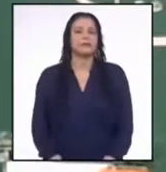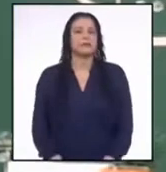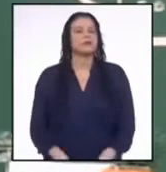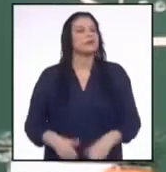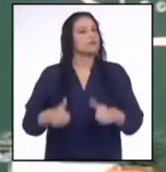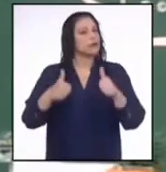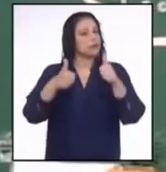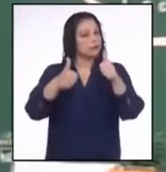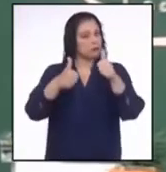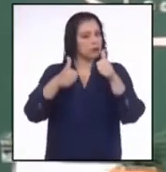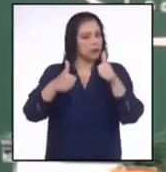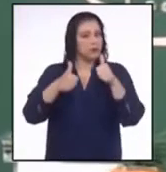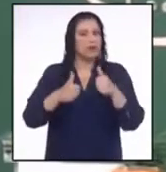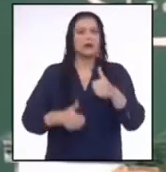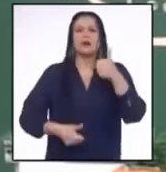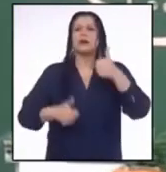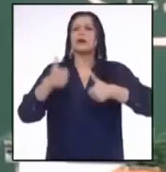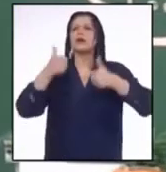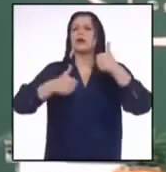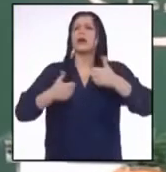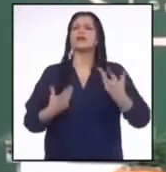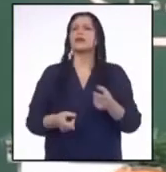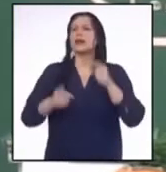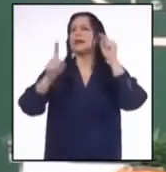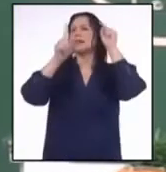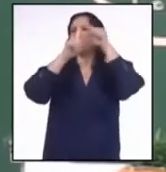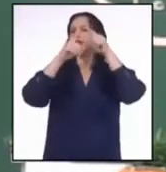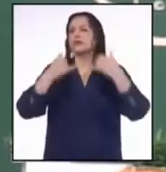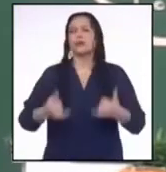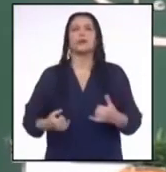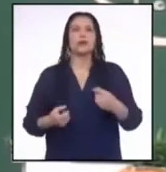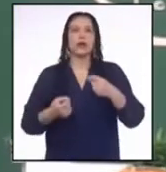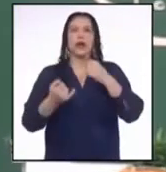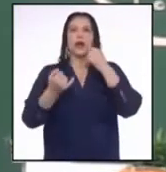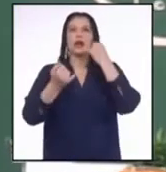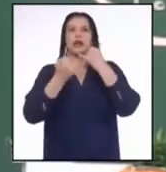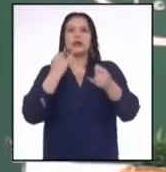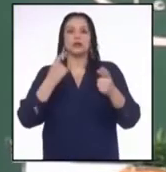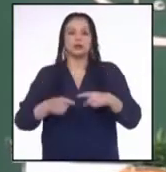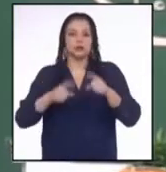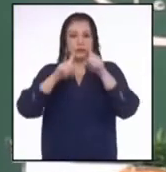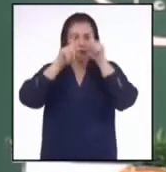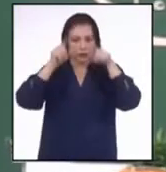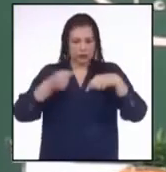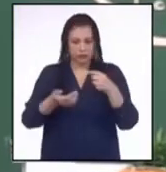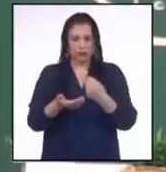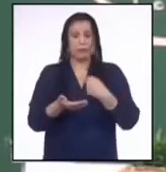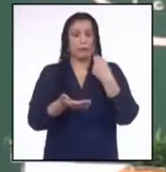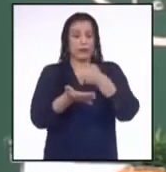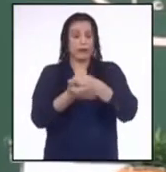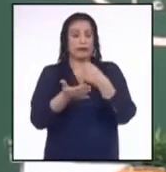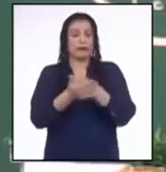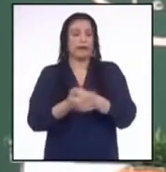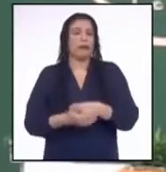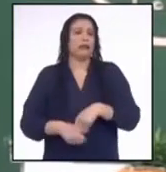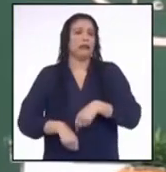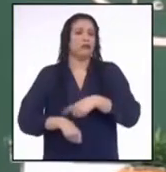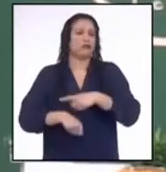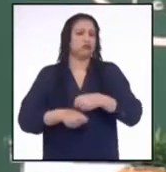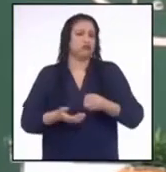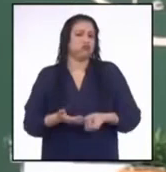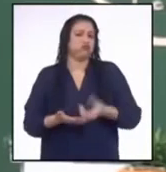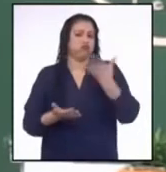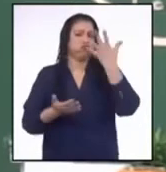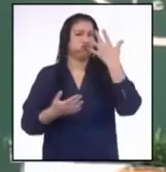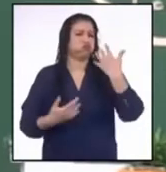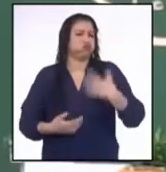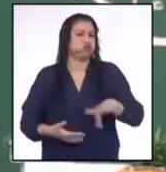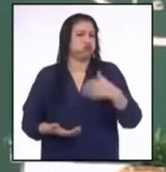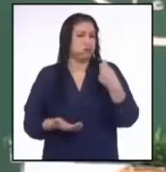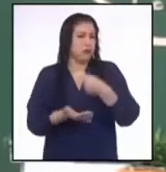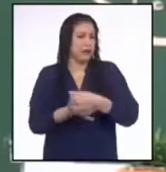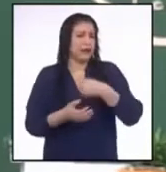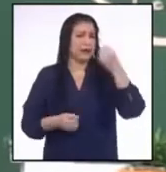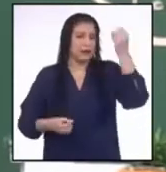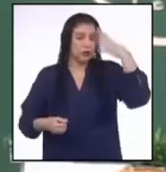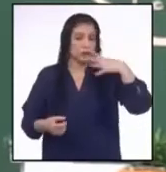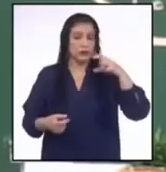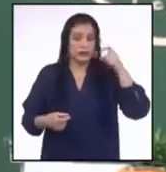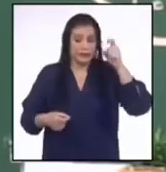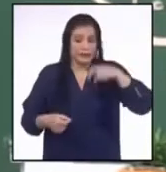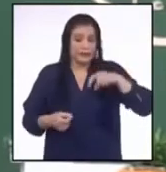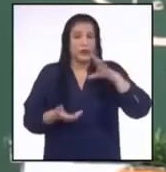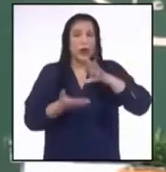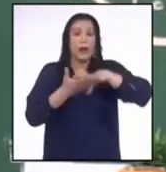¡Qué bien! ¿Y cuál será el reto de hoy? Porque el último recibo que me llegó, ese que me demoré en pagar, me llegó altísimo.